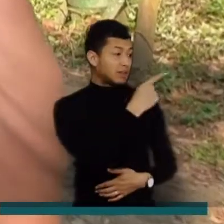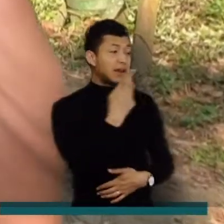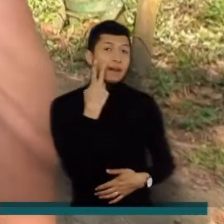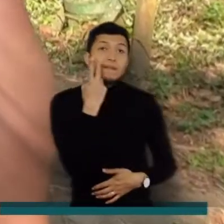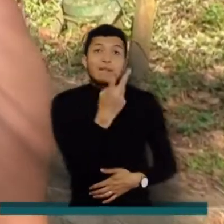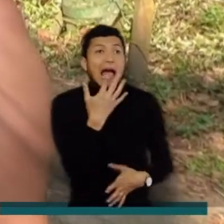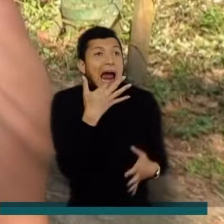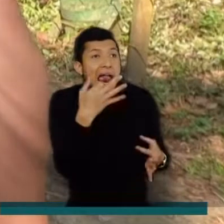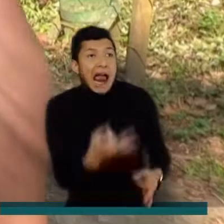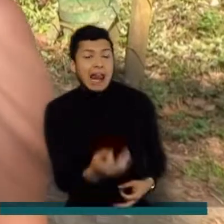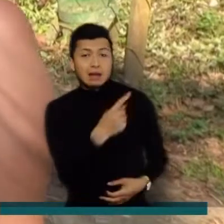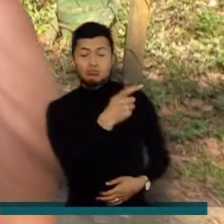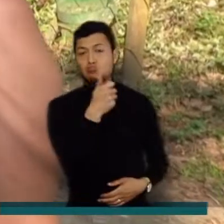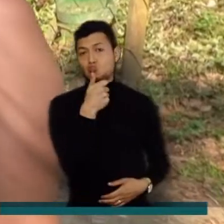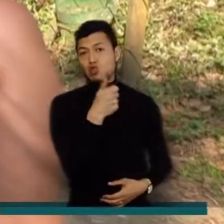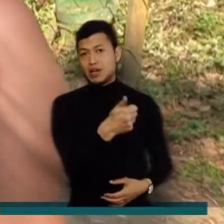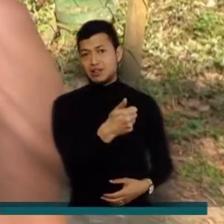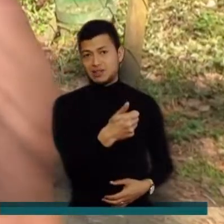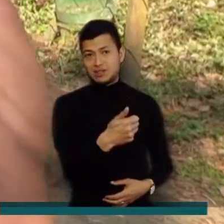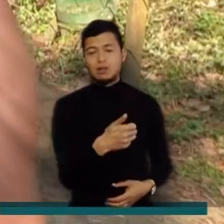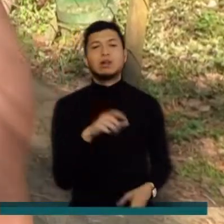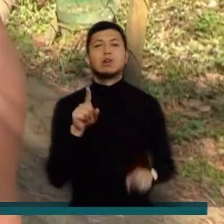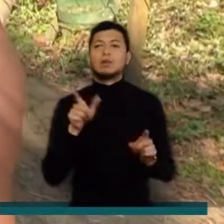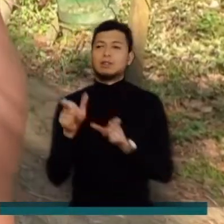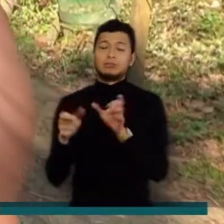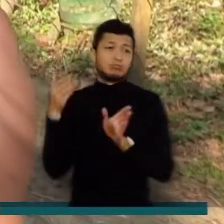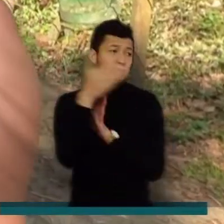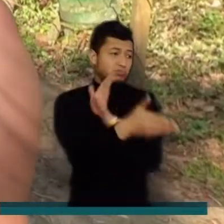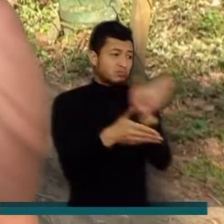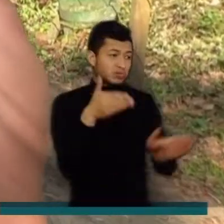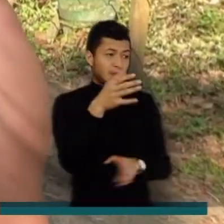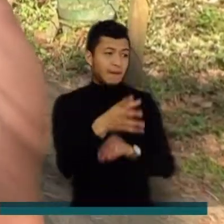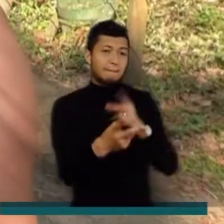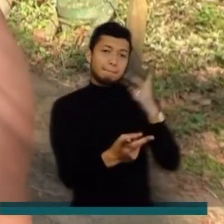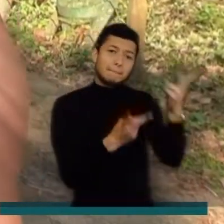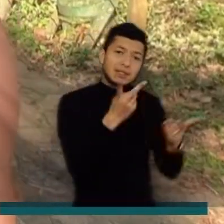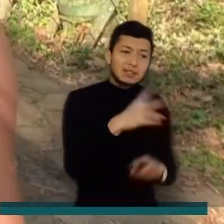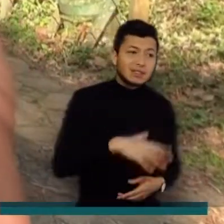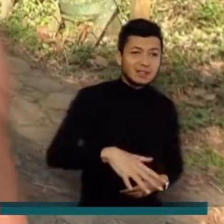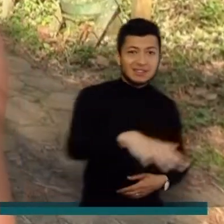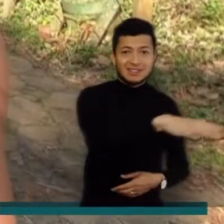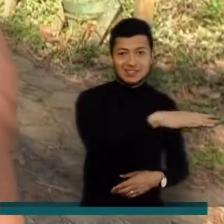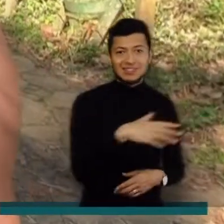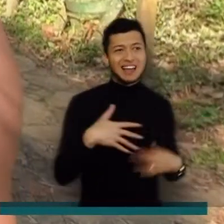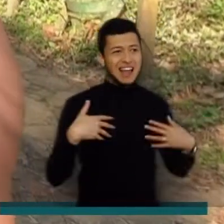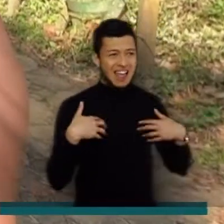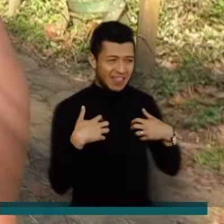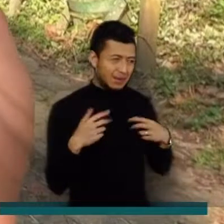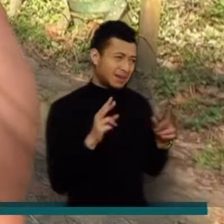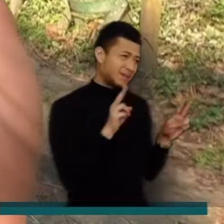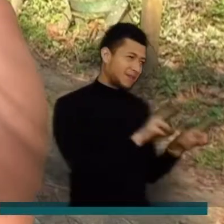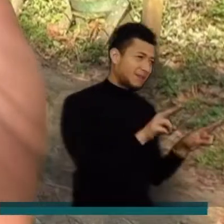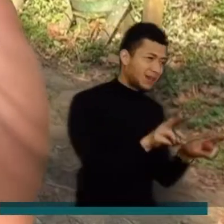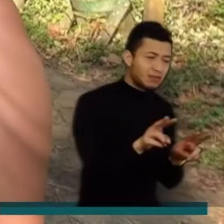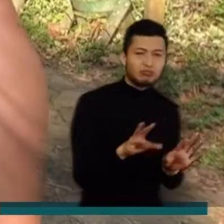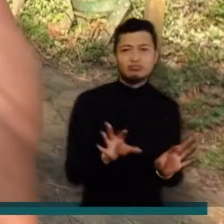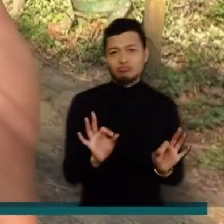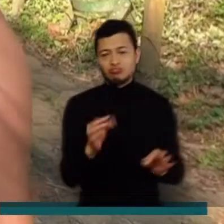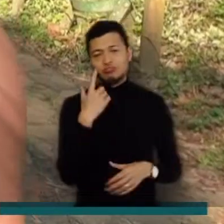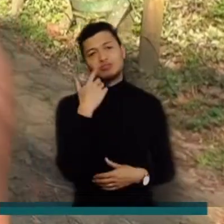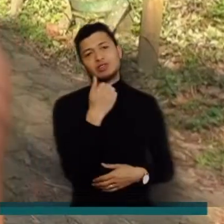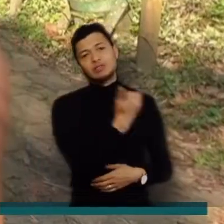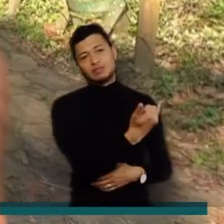es bueno porque muchas vienen acá y aparte de visitar o sea los animalitos ver entonces